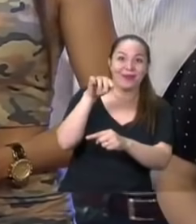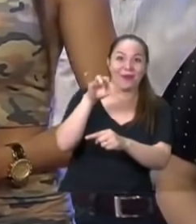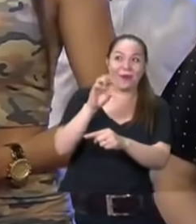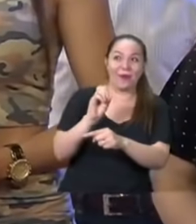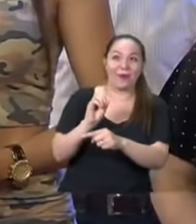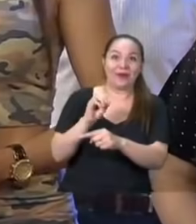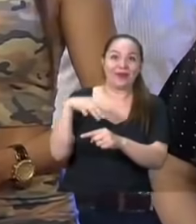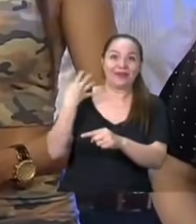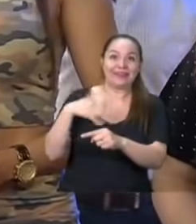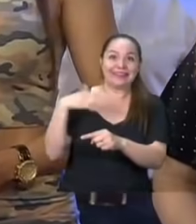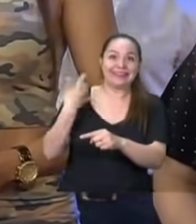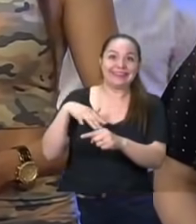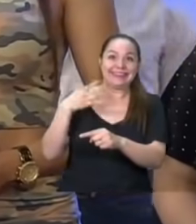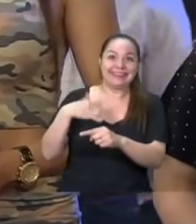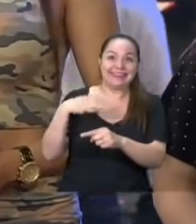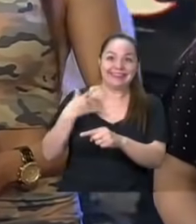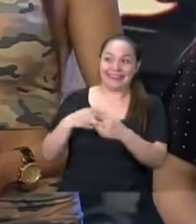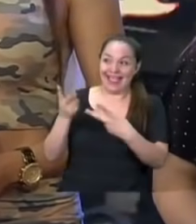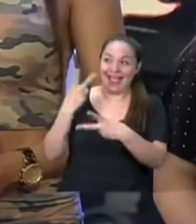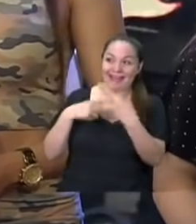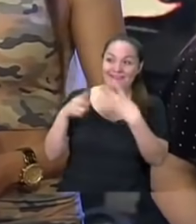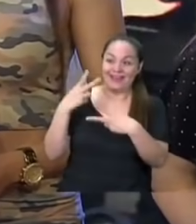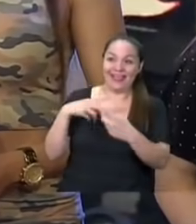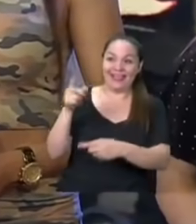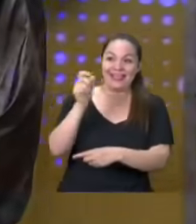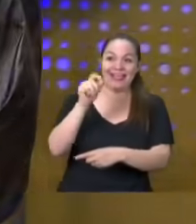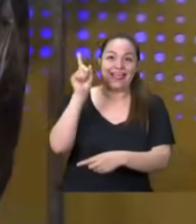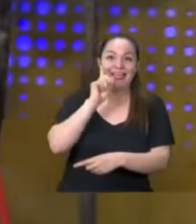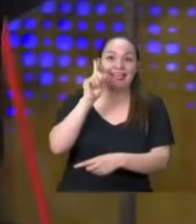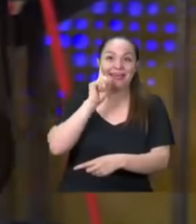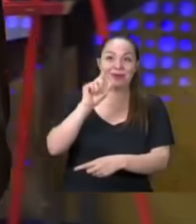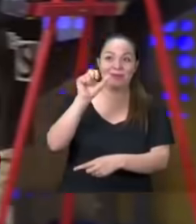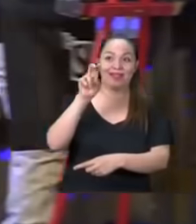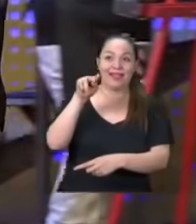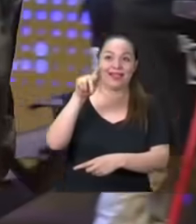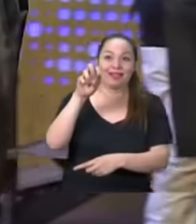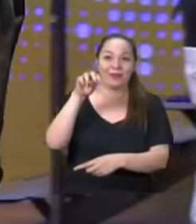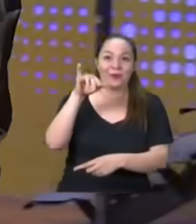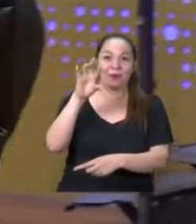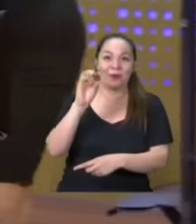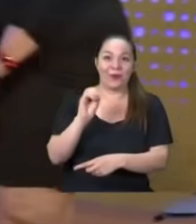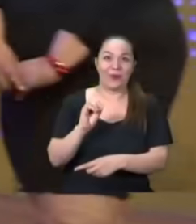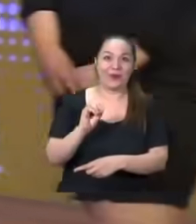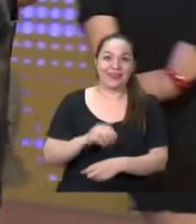La pareja de Antonio.